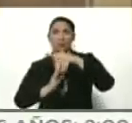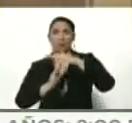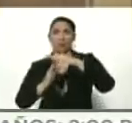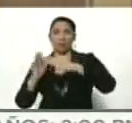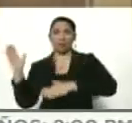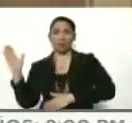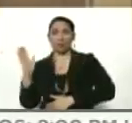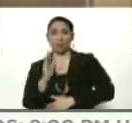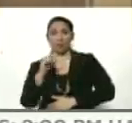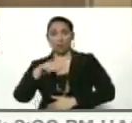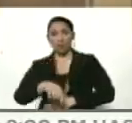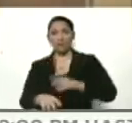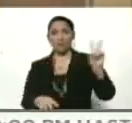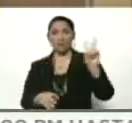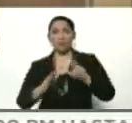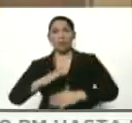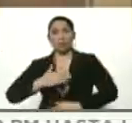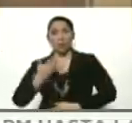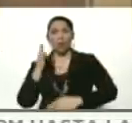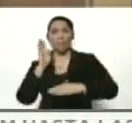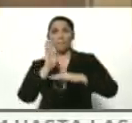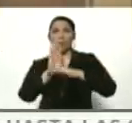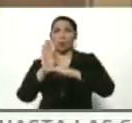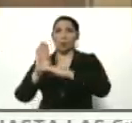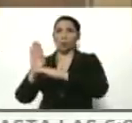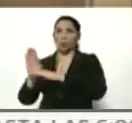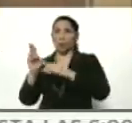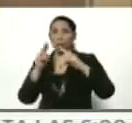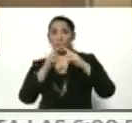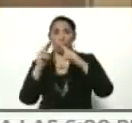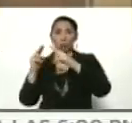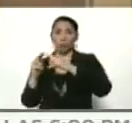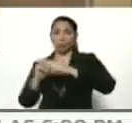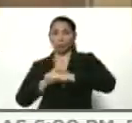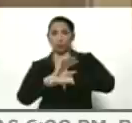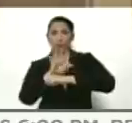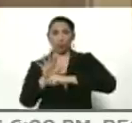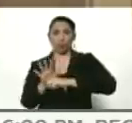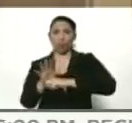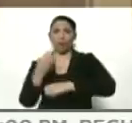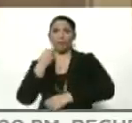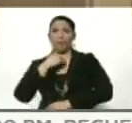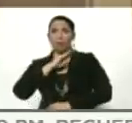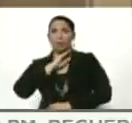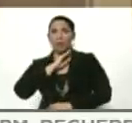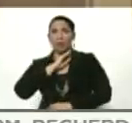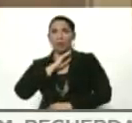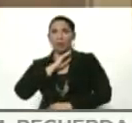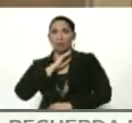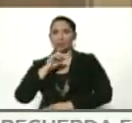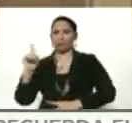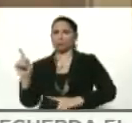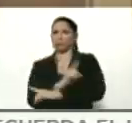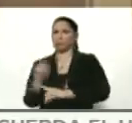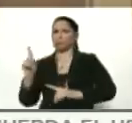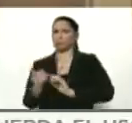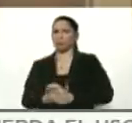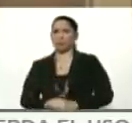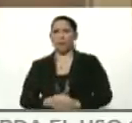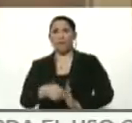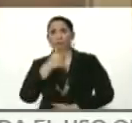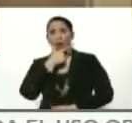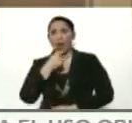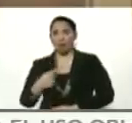regresando, puedan protegerse. Conocemos que el coronavirus es un virus de muy rápida y fácil